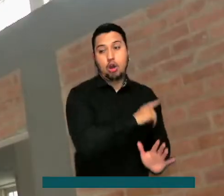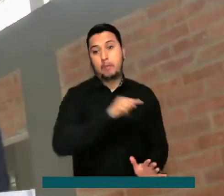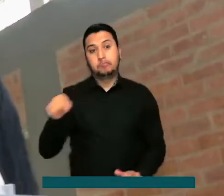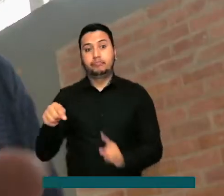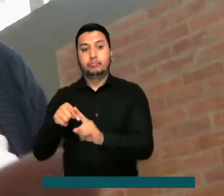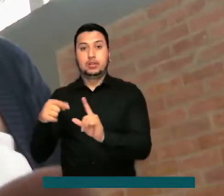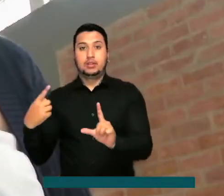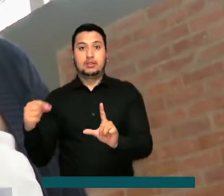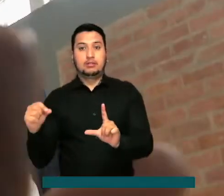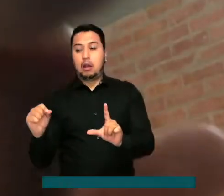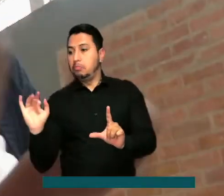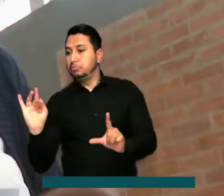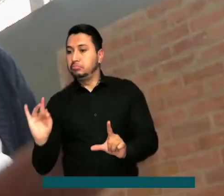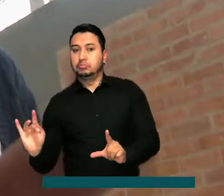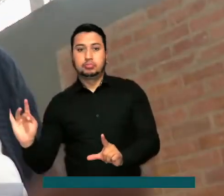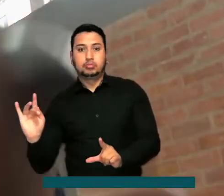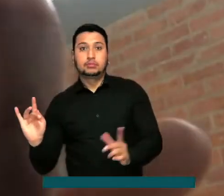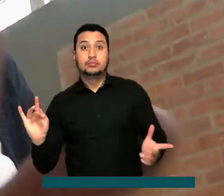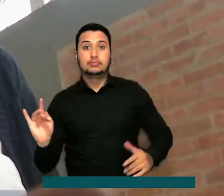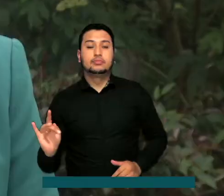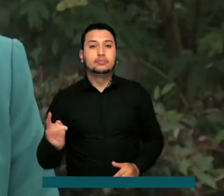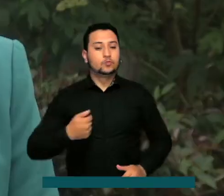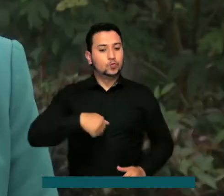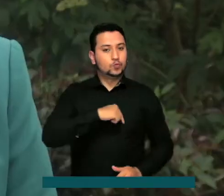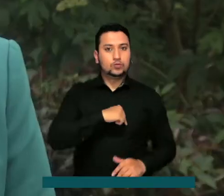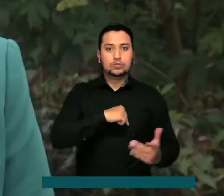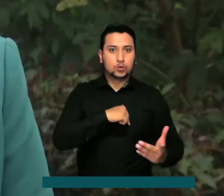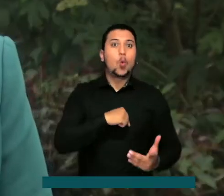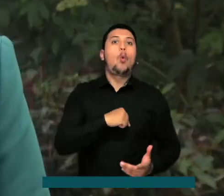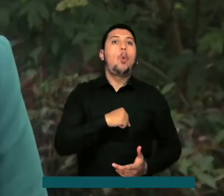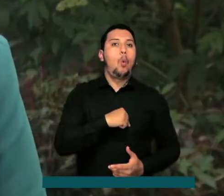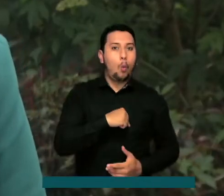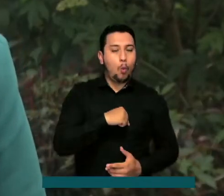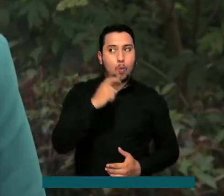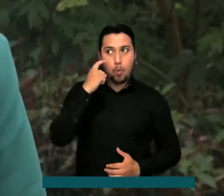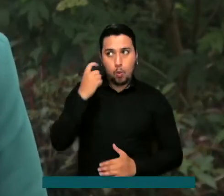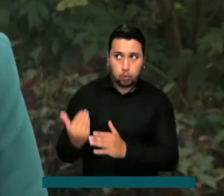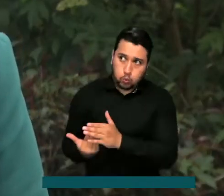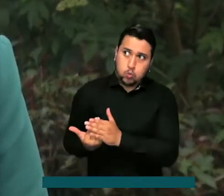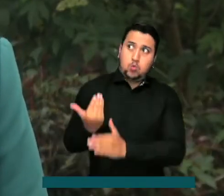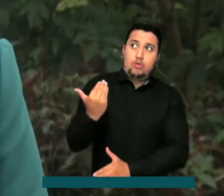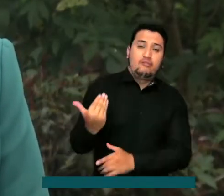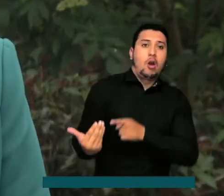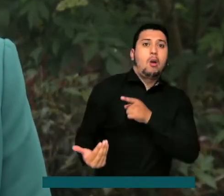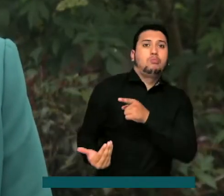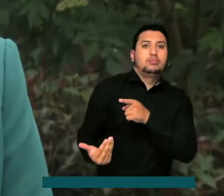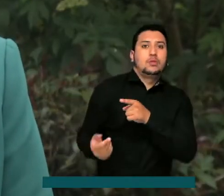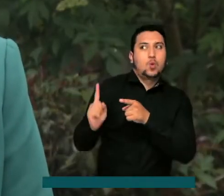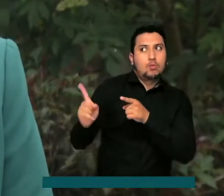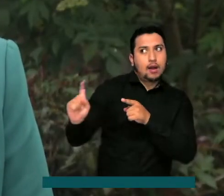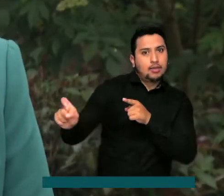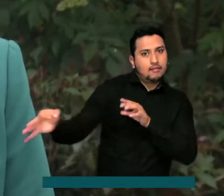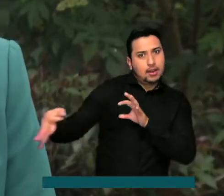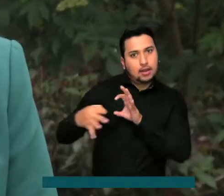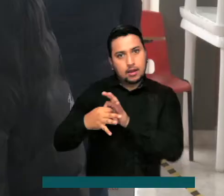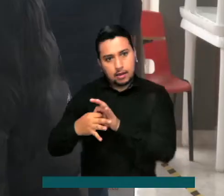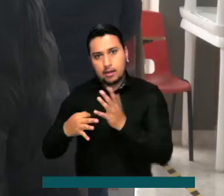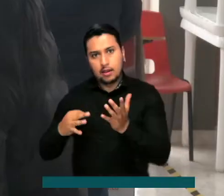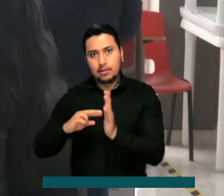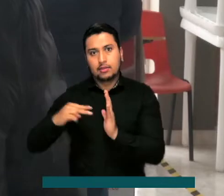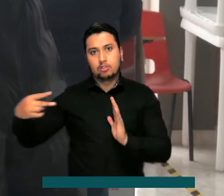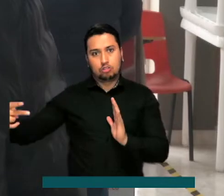hace de manera digital para nosotros fue algo muy novedoso porque como tal debemos ir al día con la tecnología